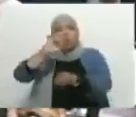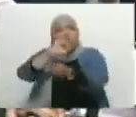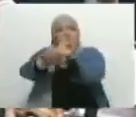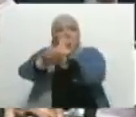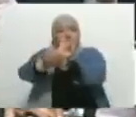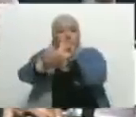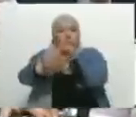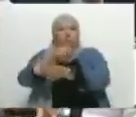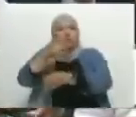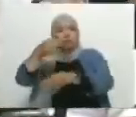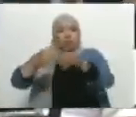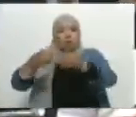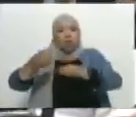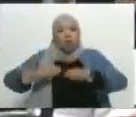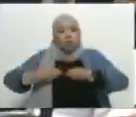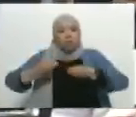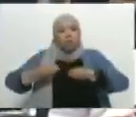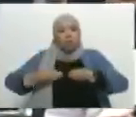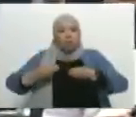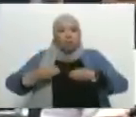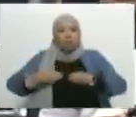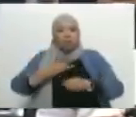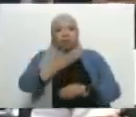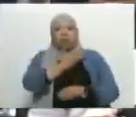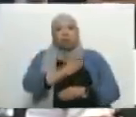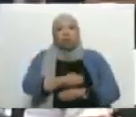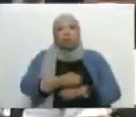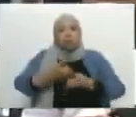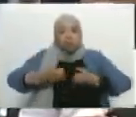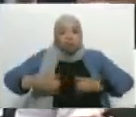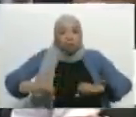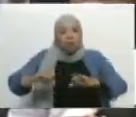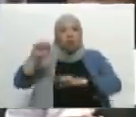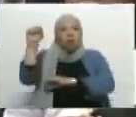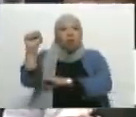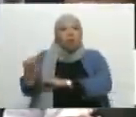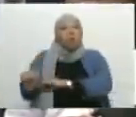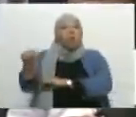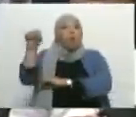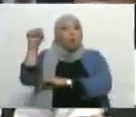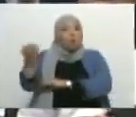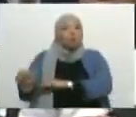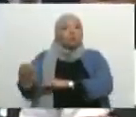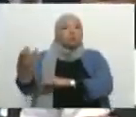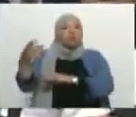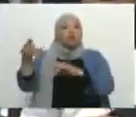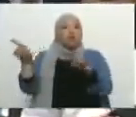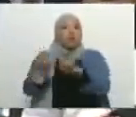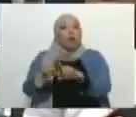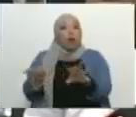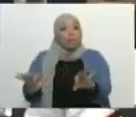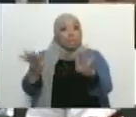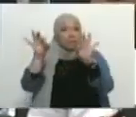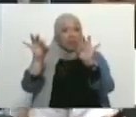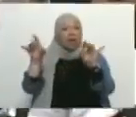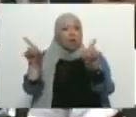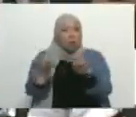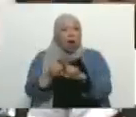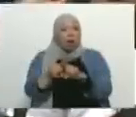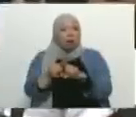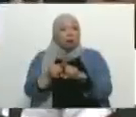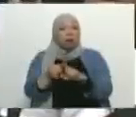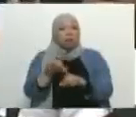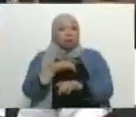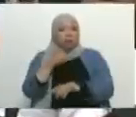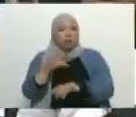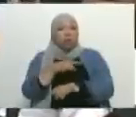la posibilidad de vida, de la ternura de tener un niño en esas condiciones especiales. Sería